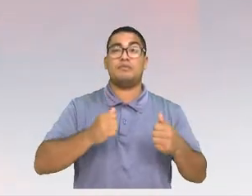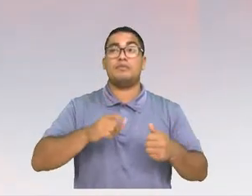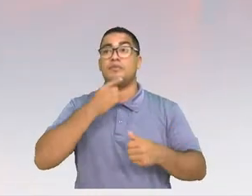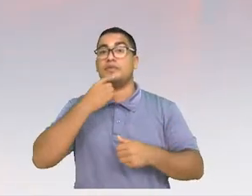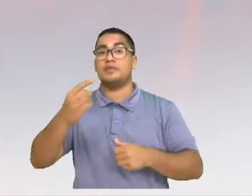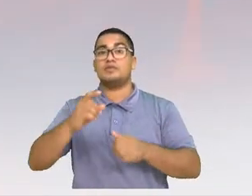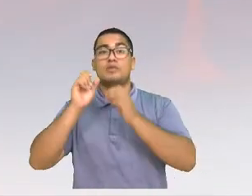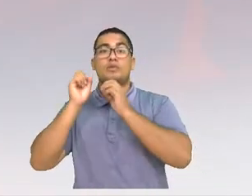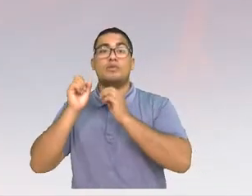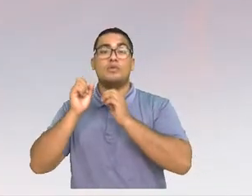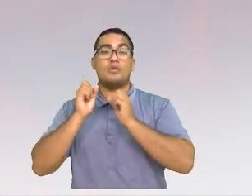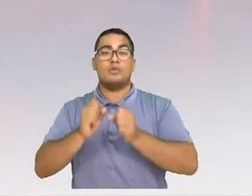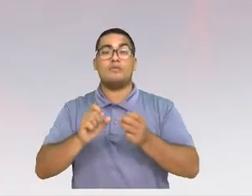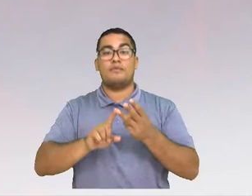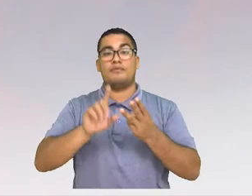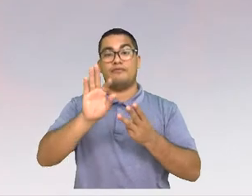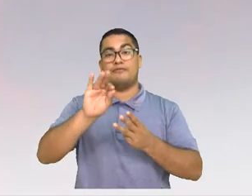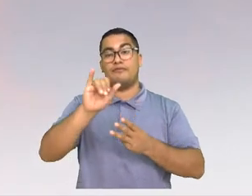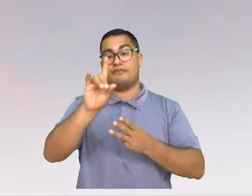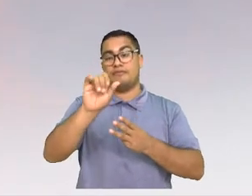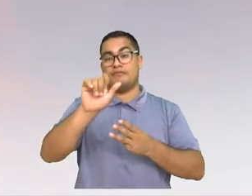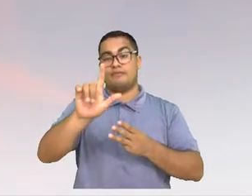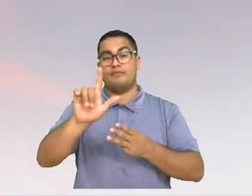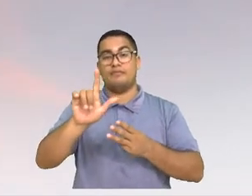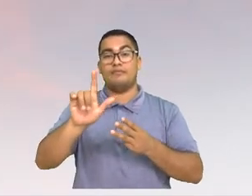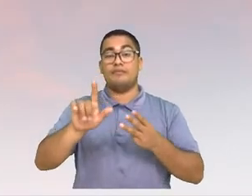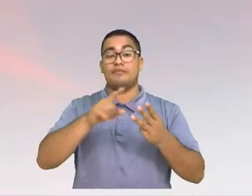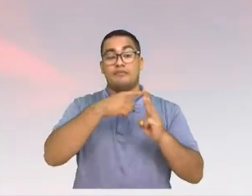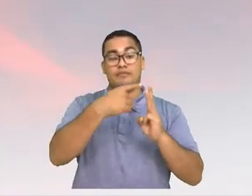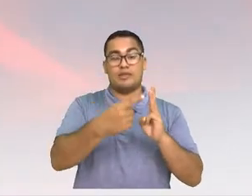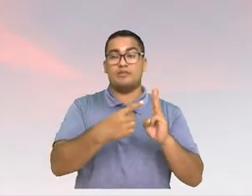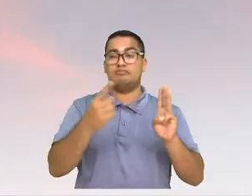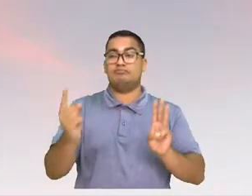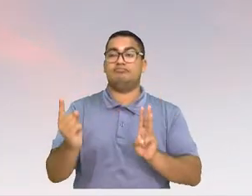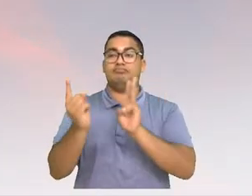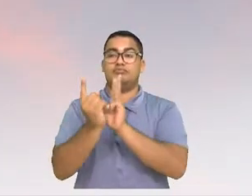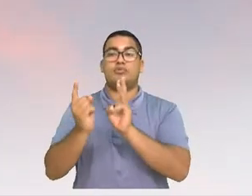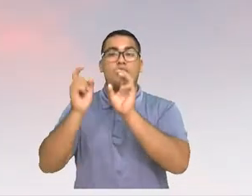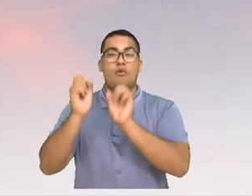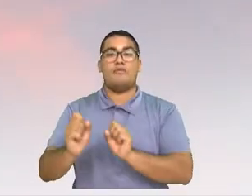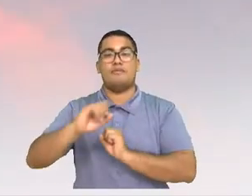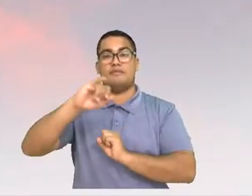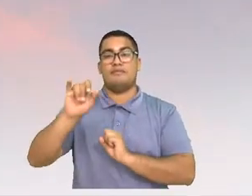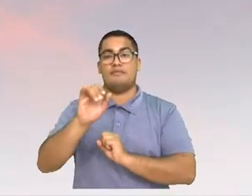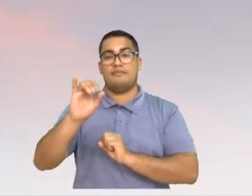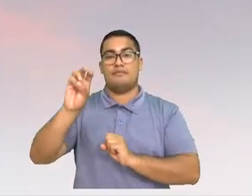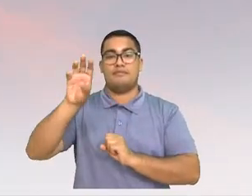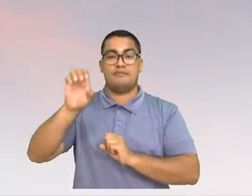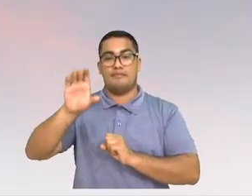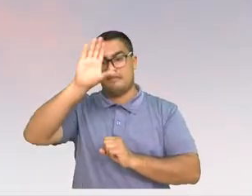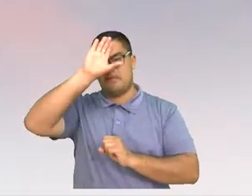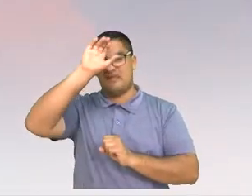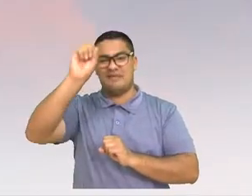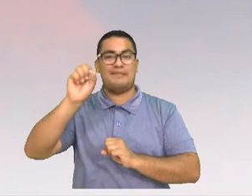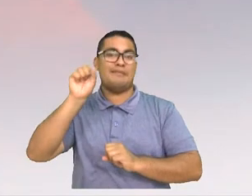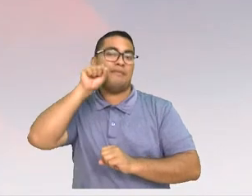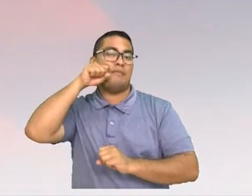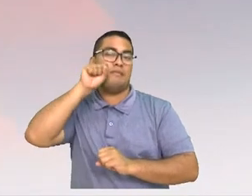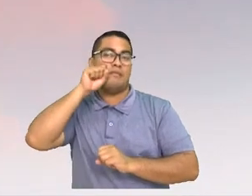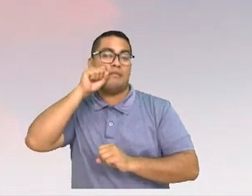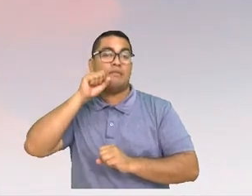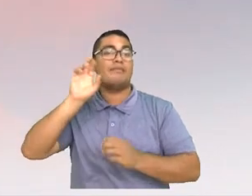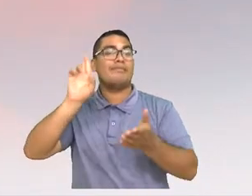ministro Siddhartha Marín estuvieron con el embajador Jaime Wu del pueblo y gobierno de China, de